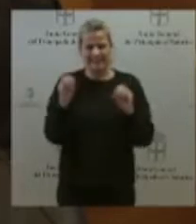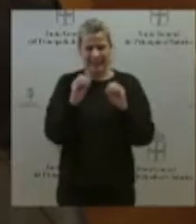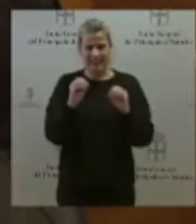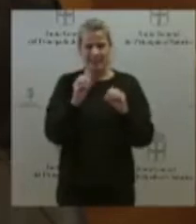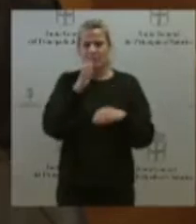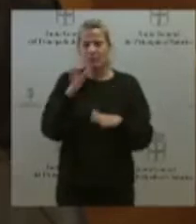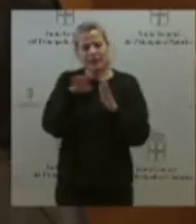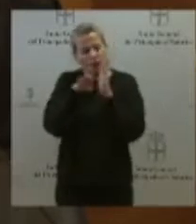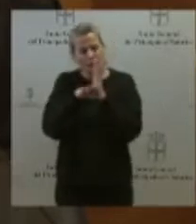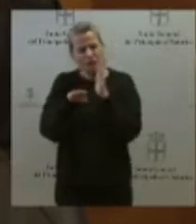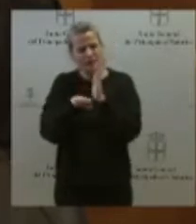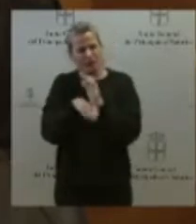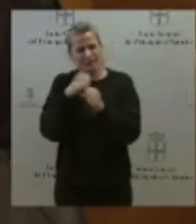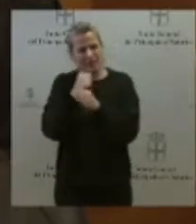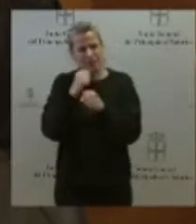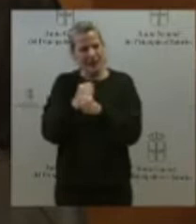Vamos a intentarlo.